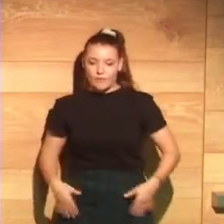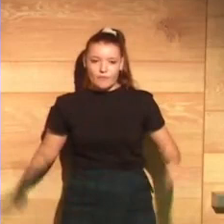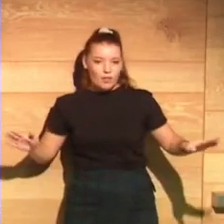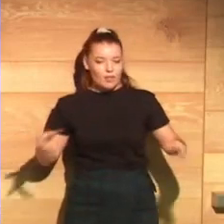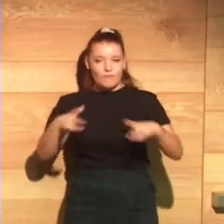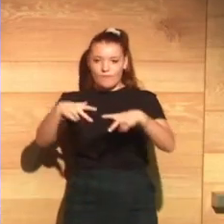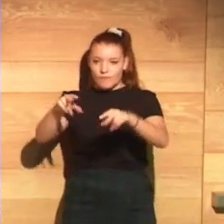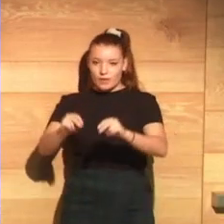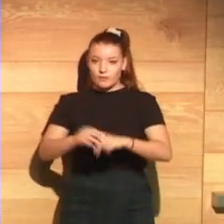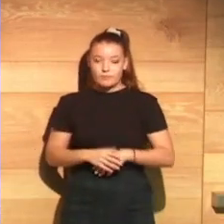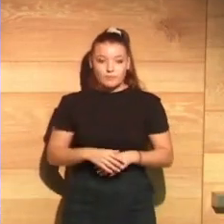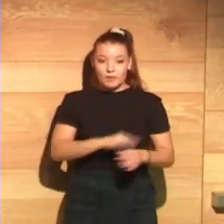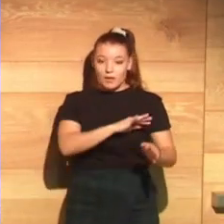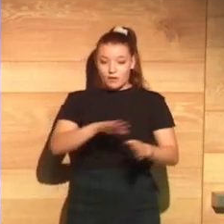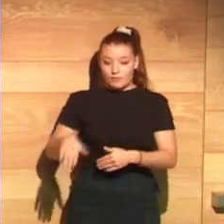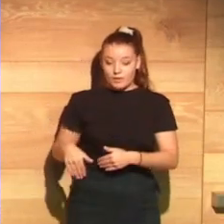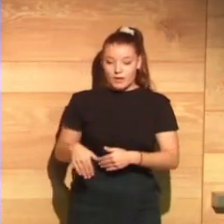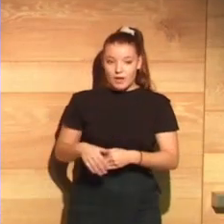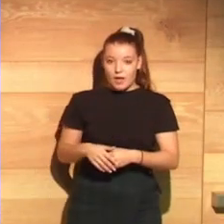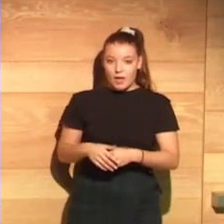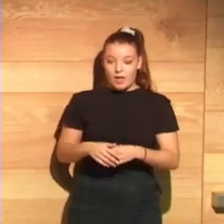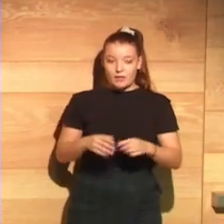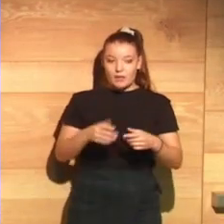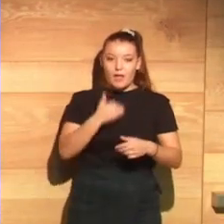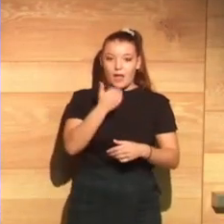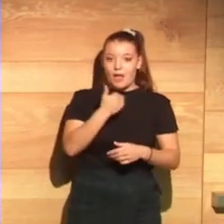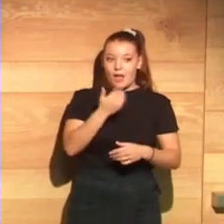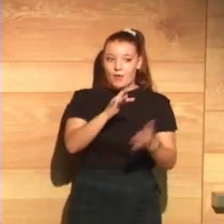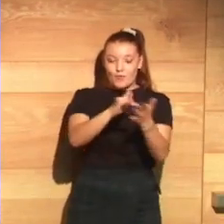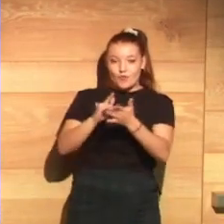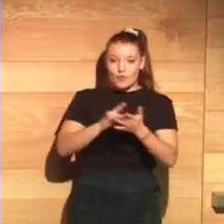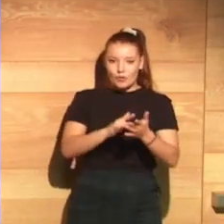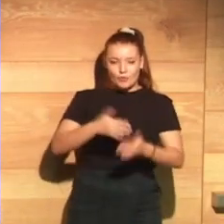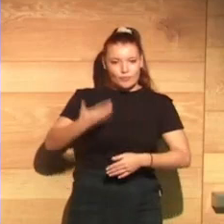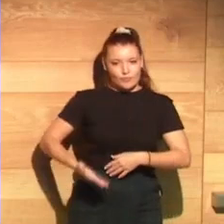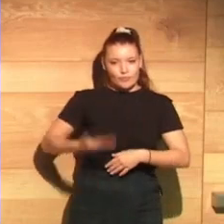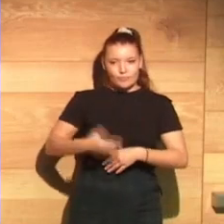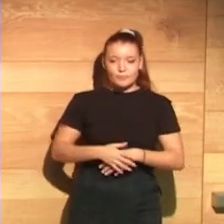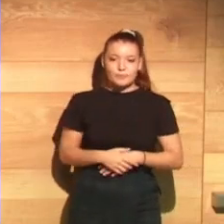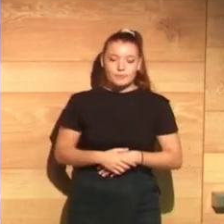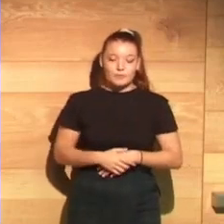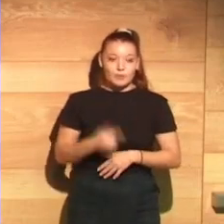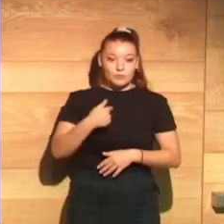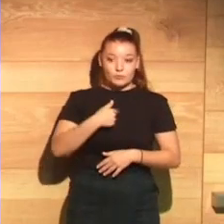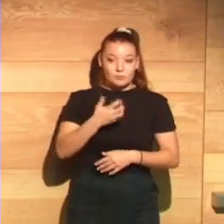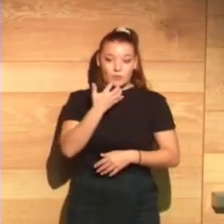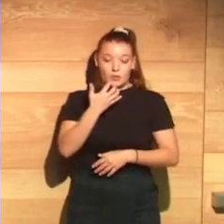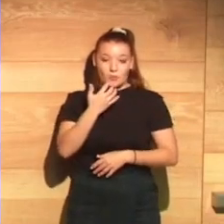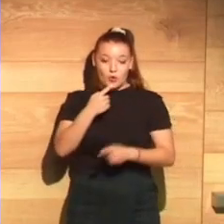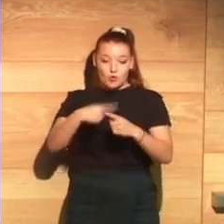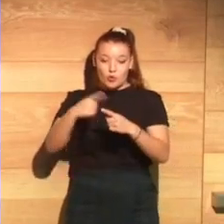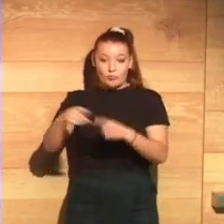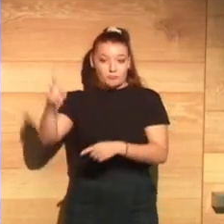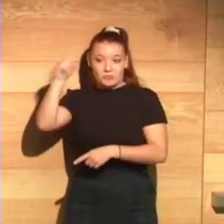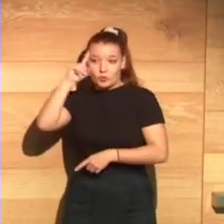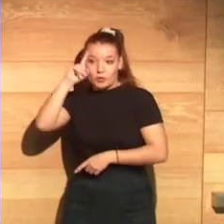aire, ¿no? O sea, que luego son anécdotas de su vida como tremendas. A mí me ha gustado mucho ir leyendo cosas que o ni sabía